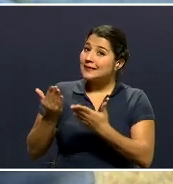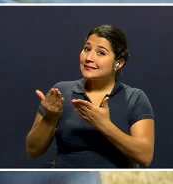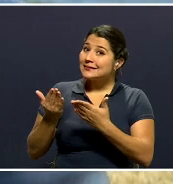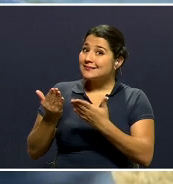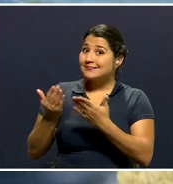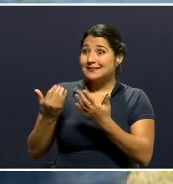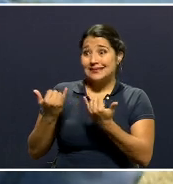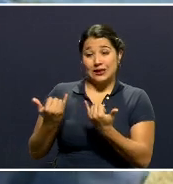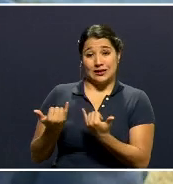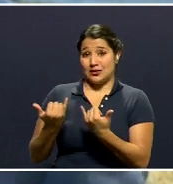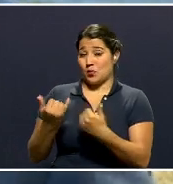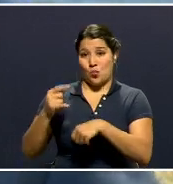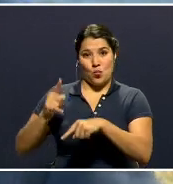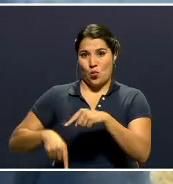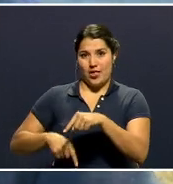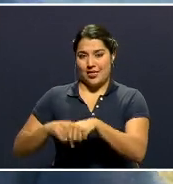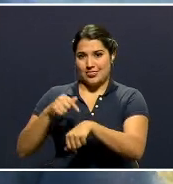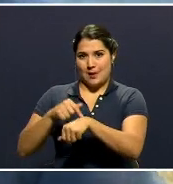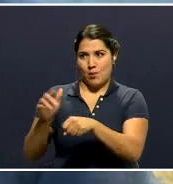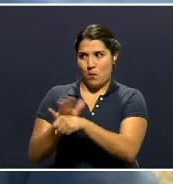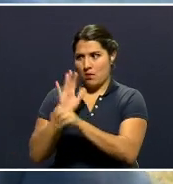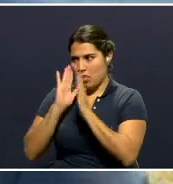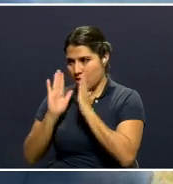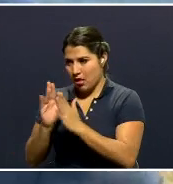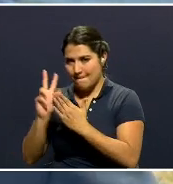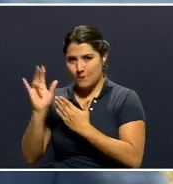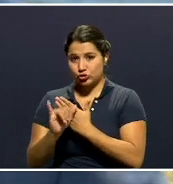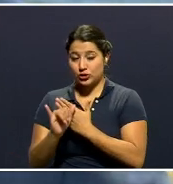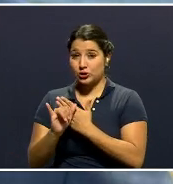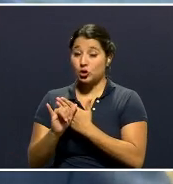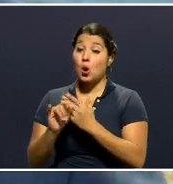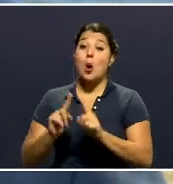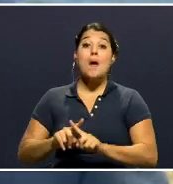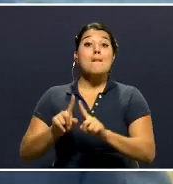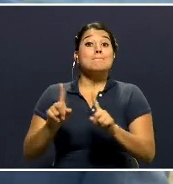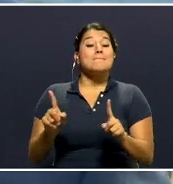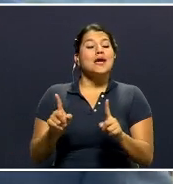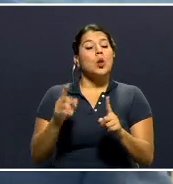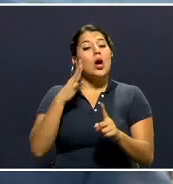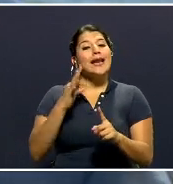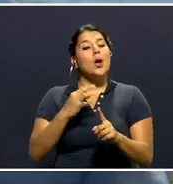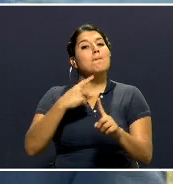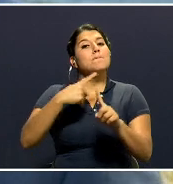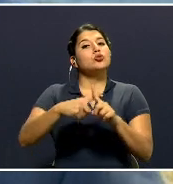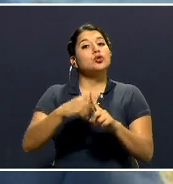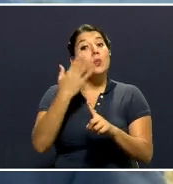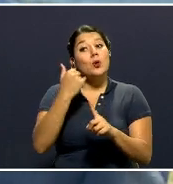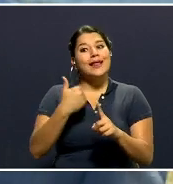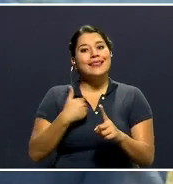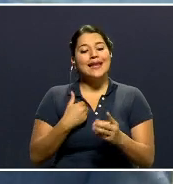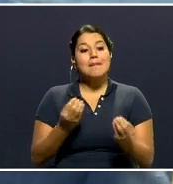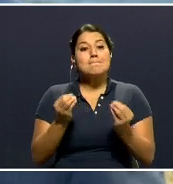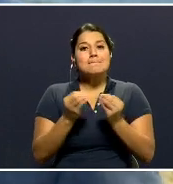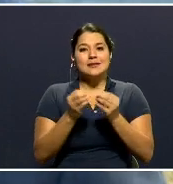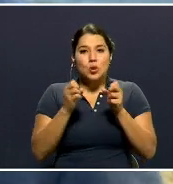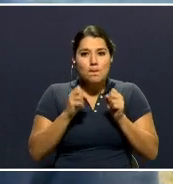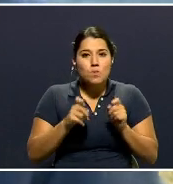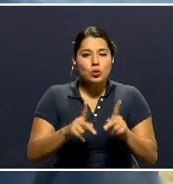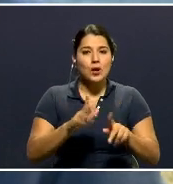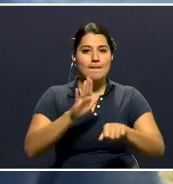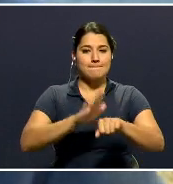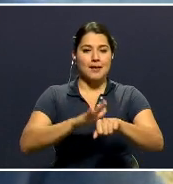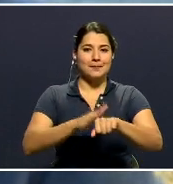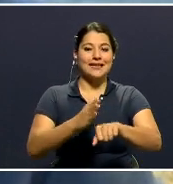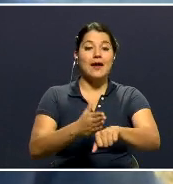dedicaba diariamente a esto. Pero de nuevo, me parece que puede ser positivo en el tanto él tiene ahora un espectro mucho más amplio de acción que le podría permitir articular